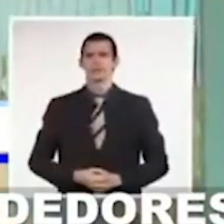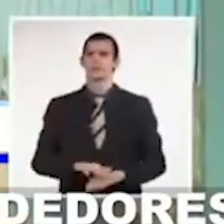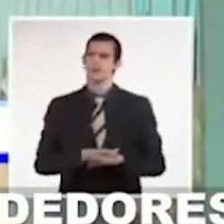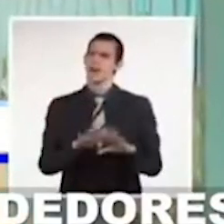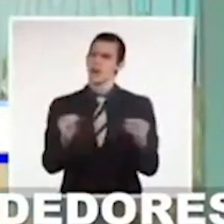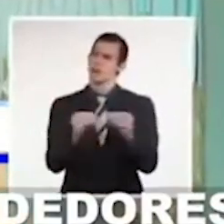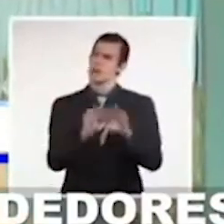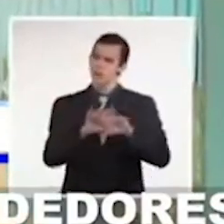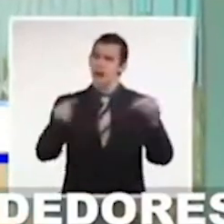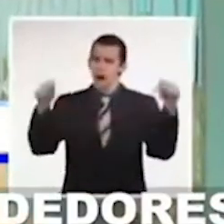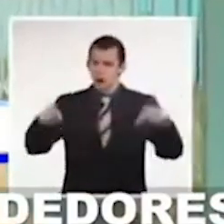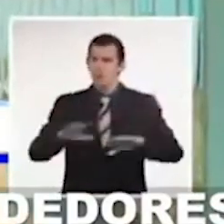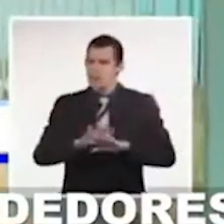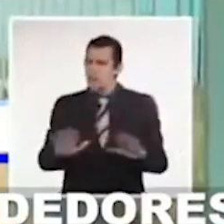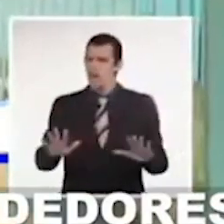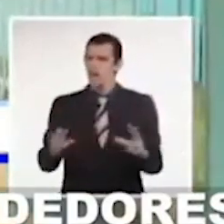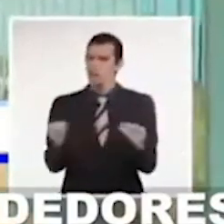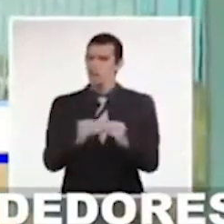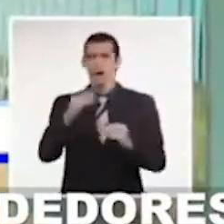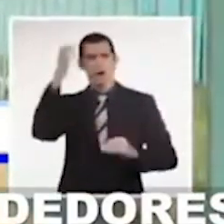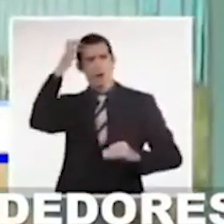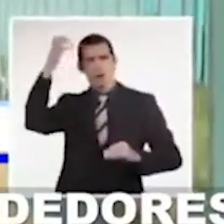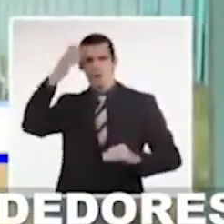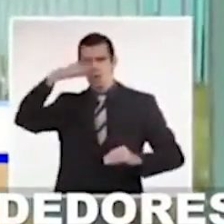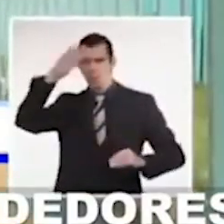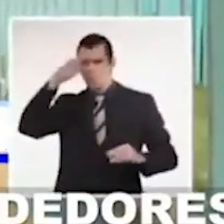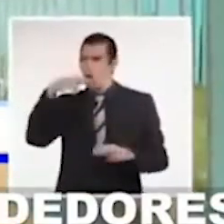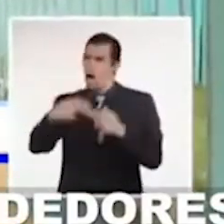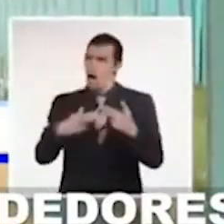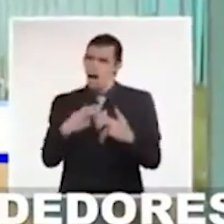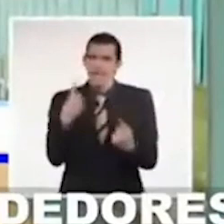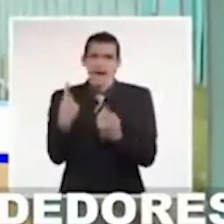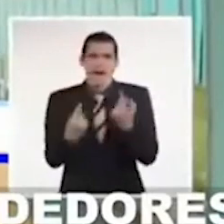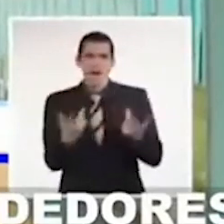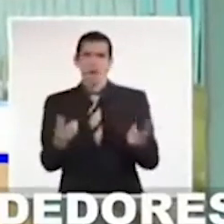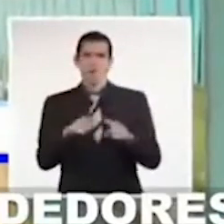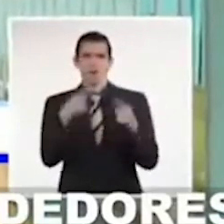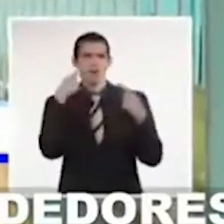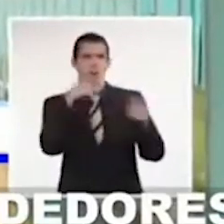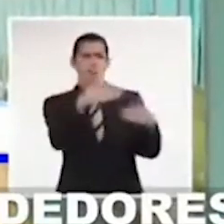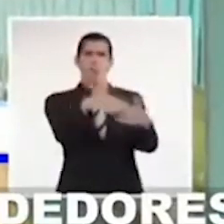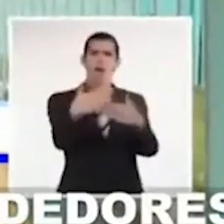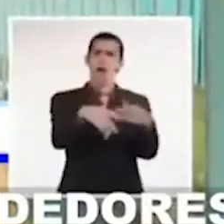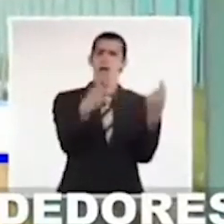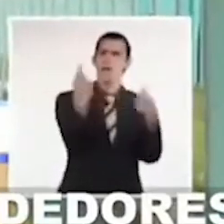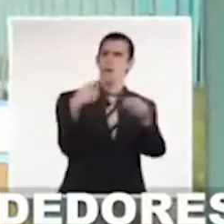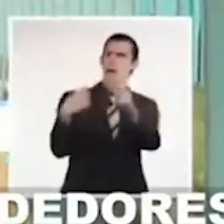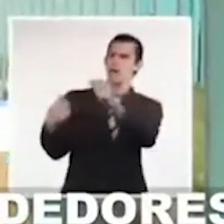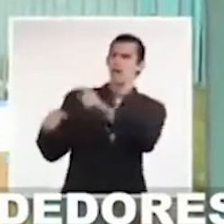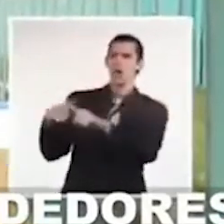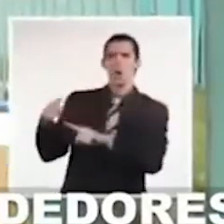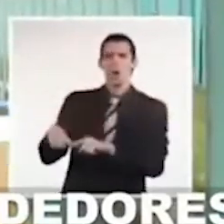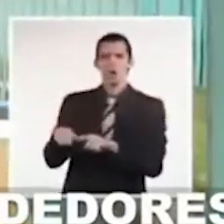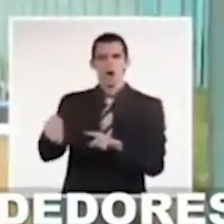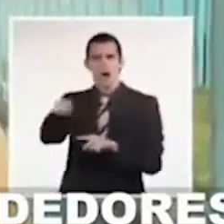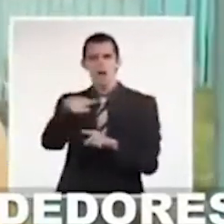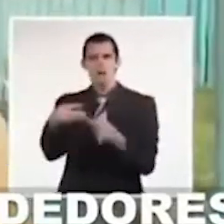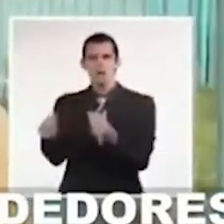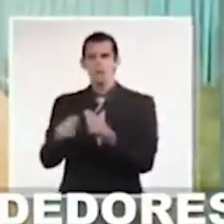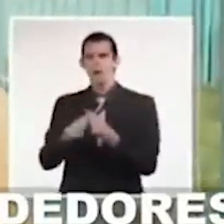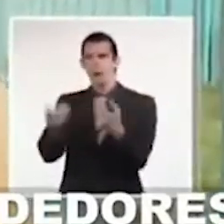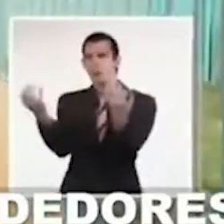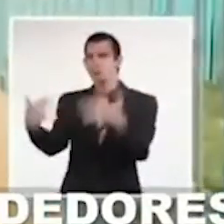es un fenómeno endémico de una sociedad que es incapaz, de un sistema que es incapaz de proveer o de permitir